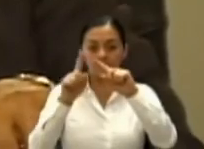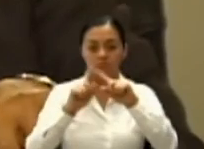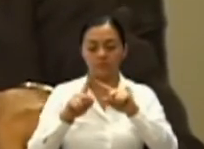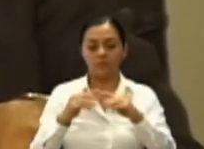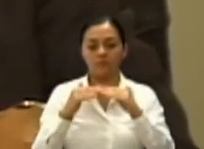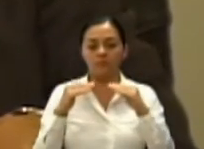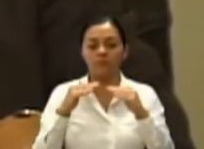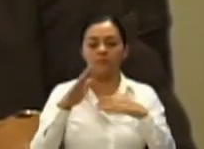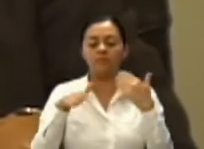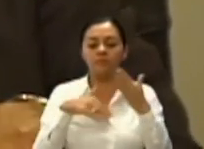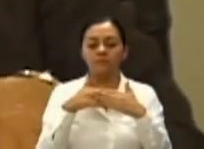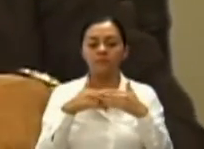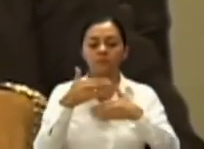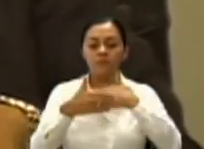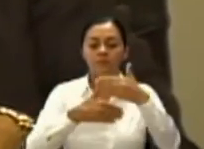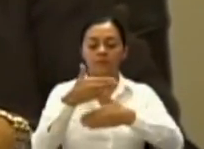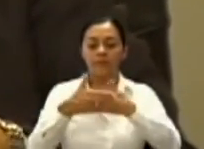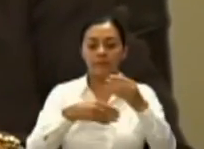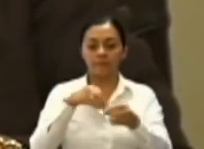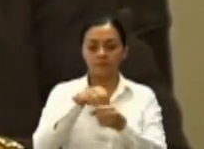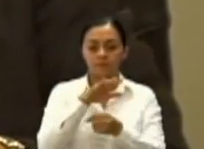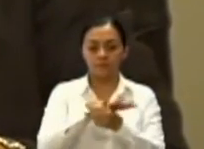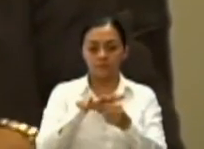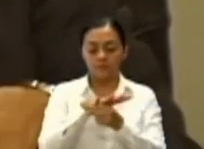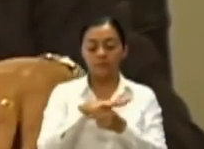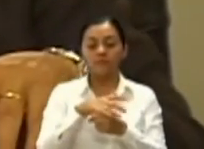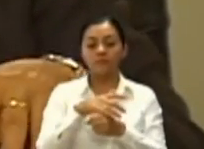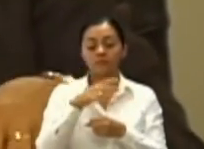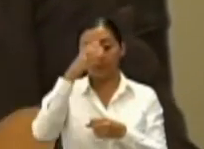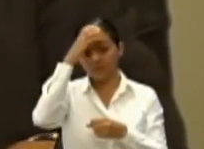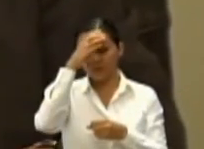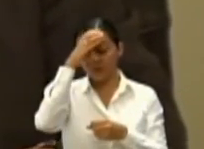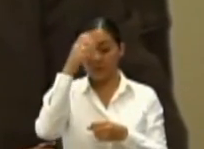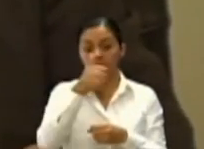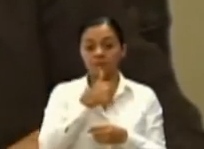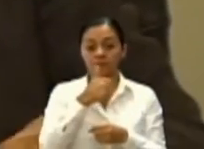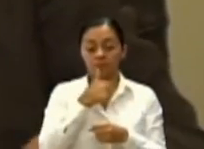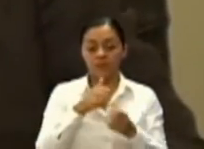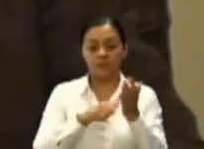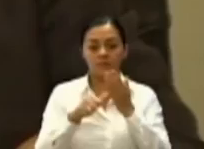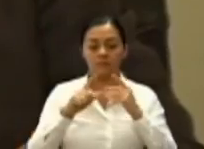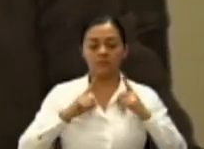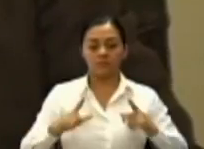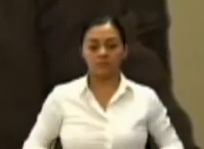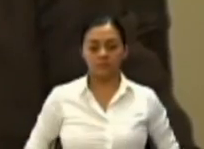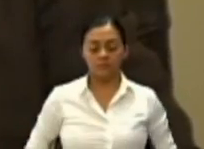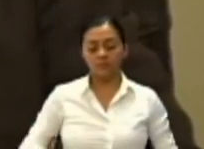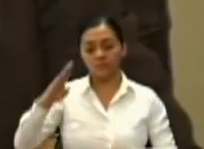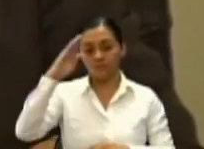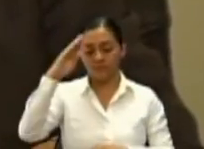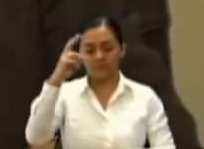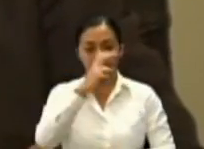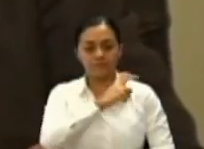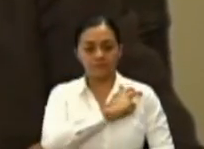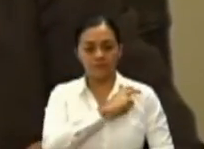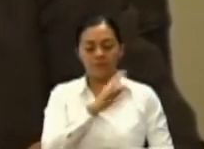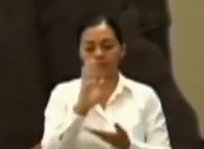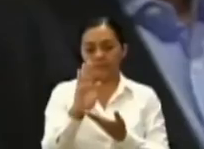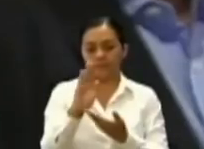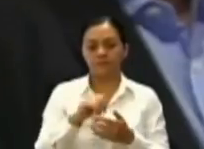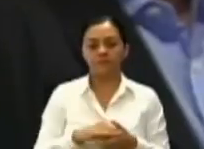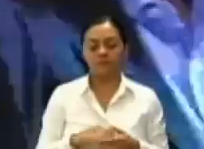estándar los procedimientos en las clínicas privadas ministerios salud pública isp a sport e incluso y es verdad